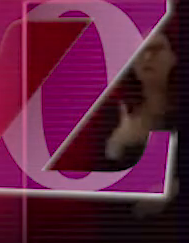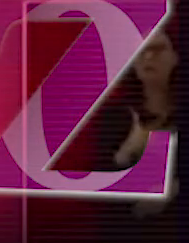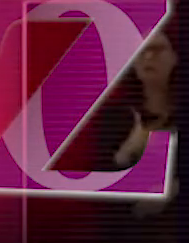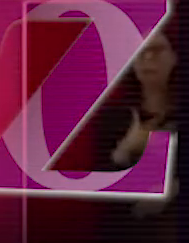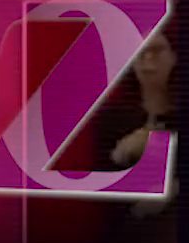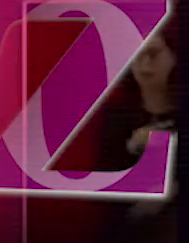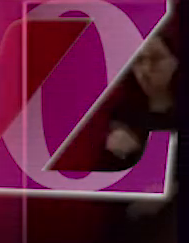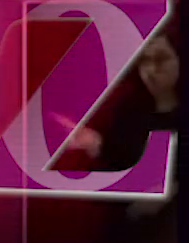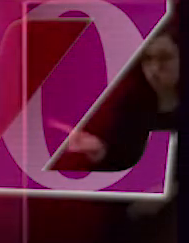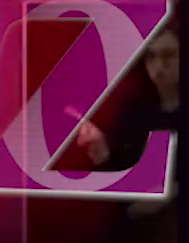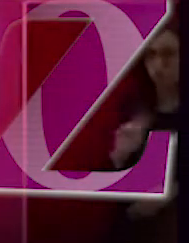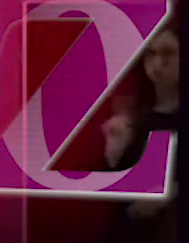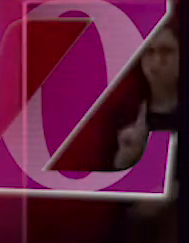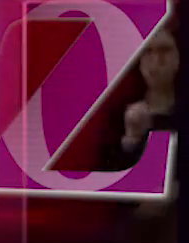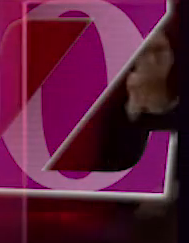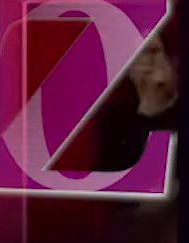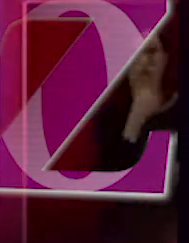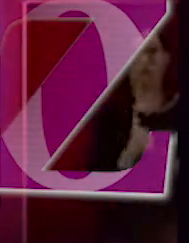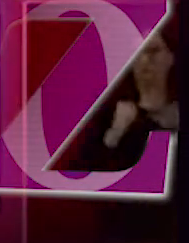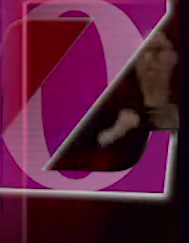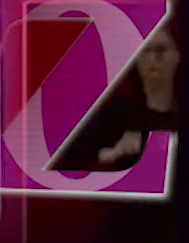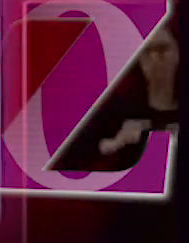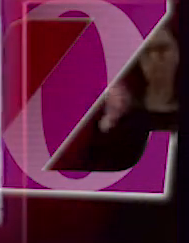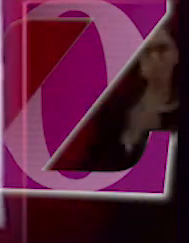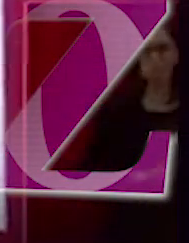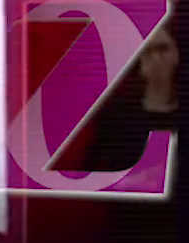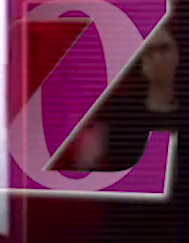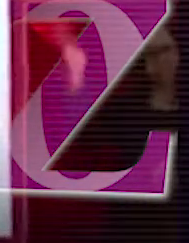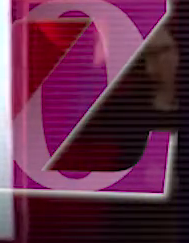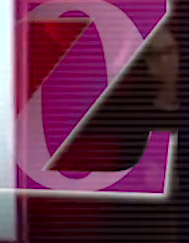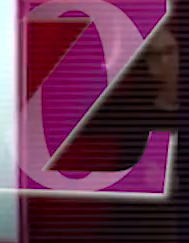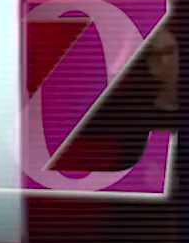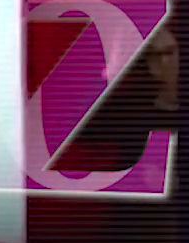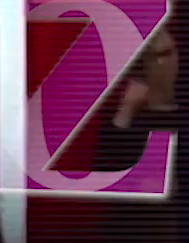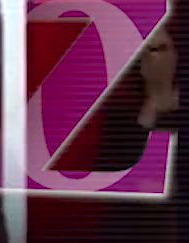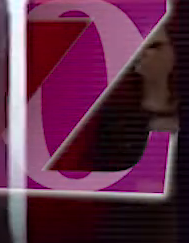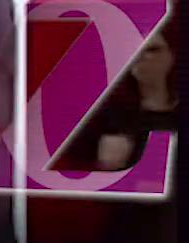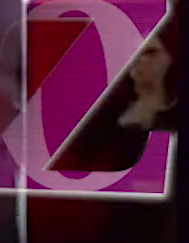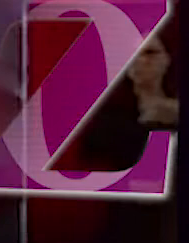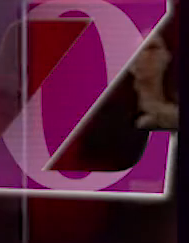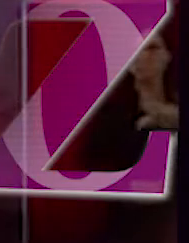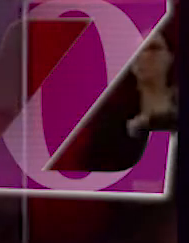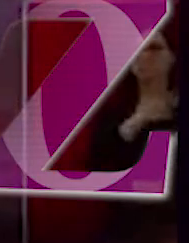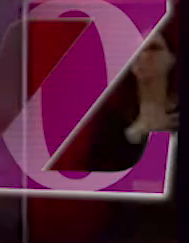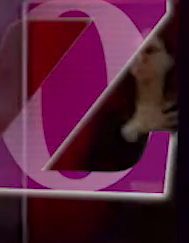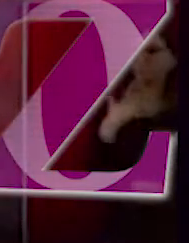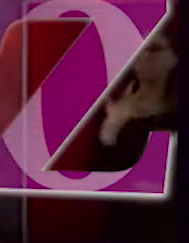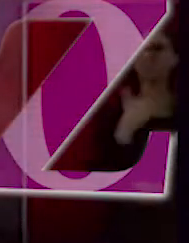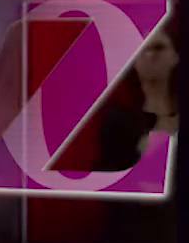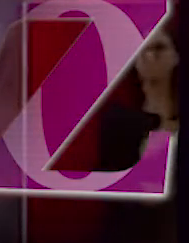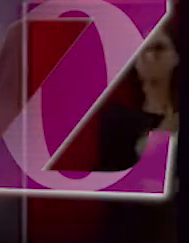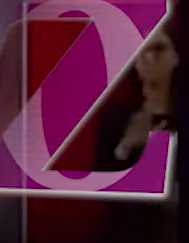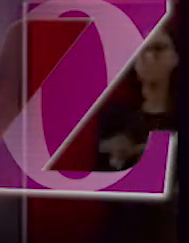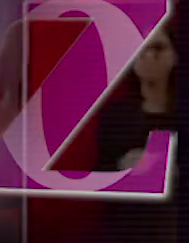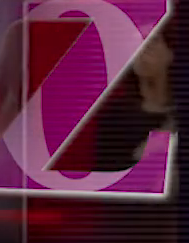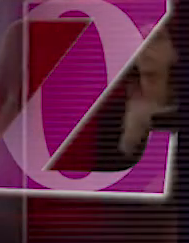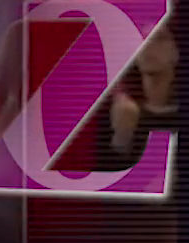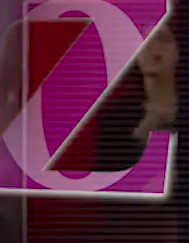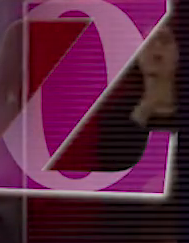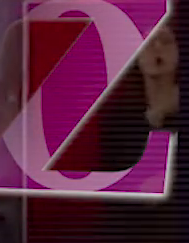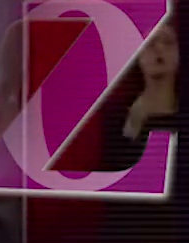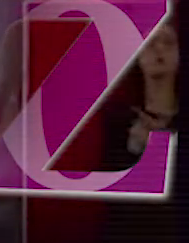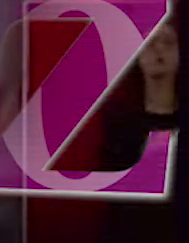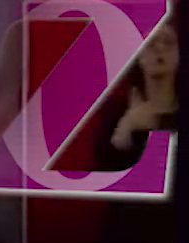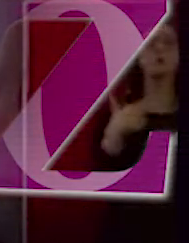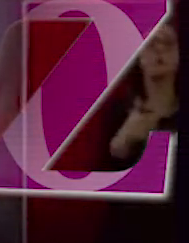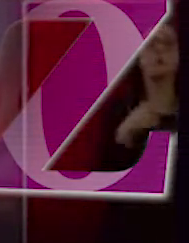cuando criticó unas 8 columnas y que cuando se las pusieron en pantalla se dieron cuenta que no era lo que